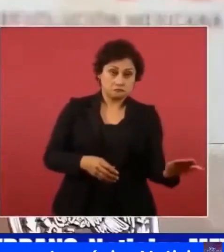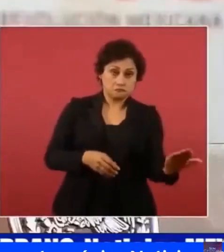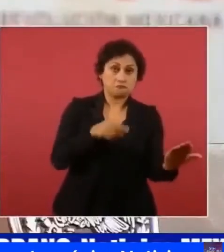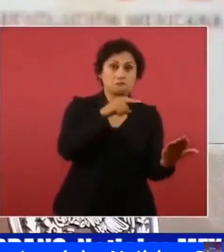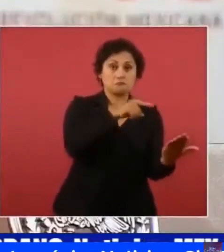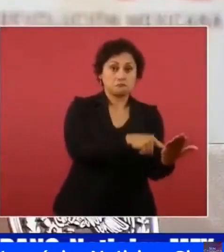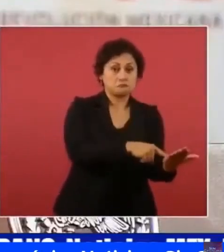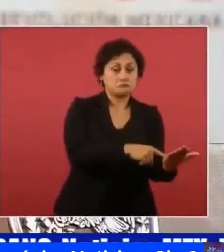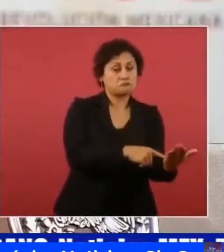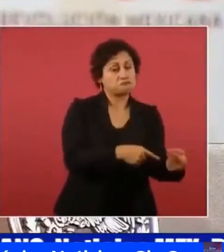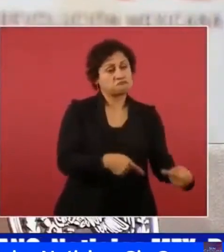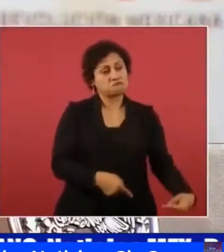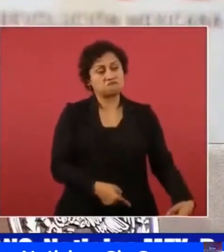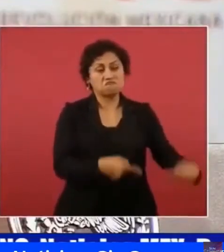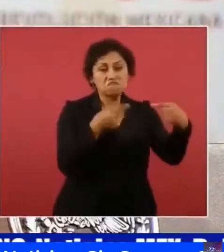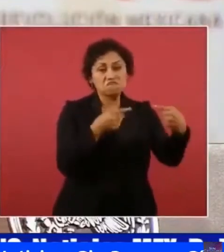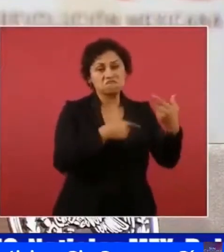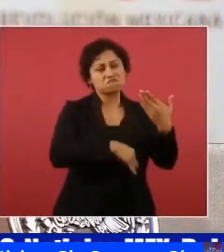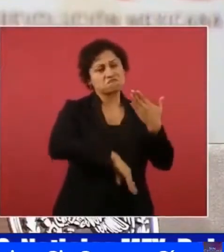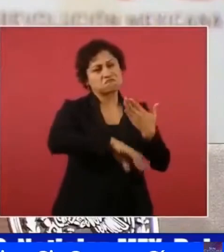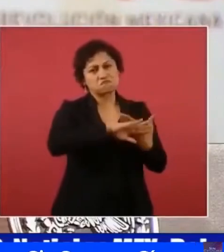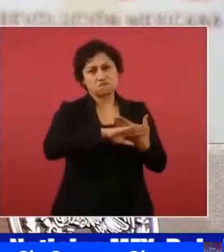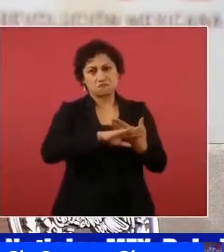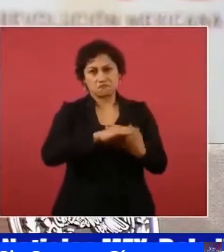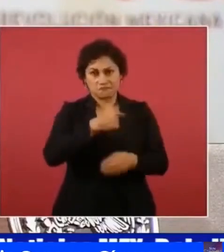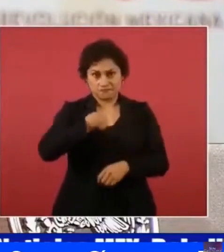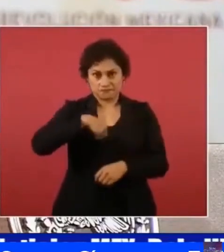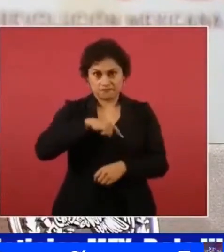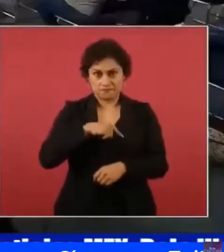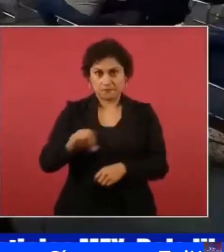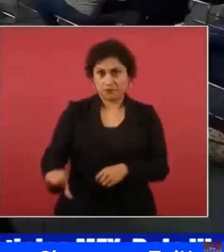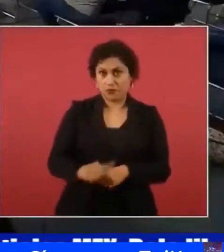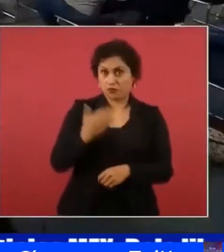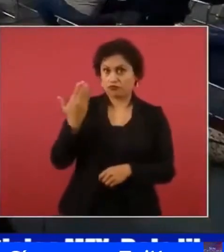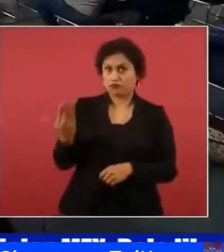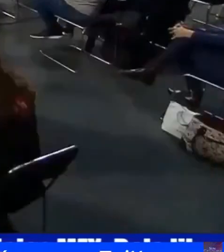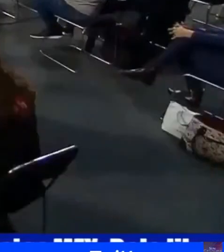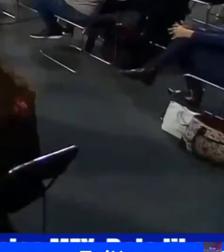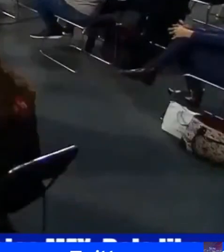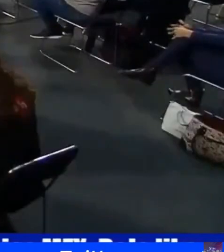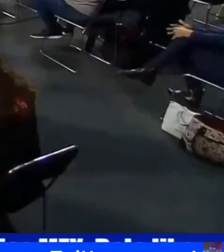completamente en contra de nosotros y otro